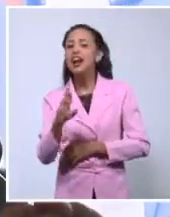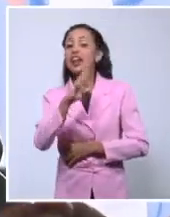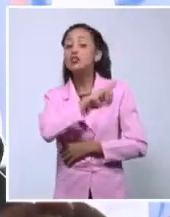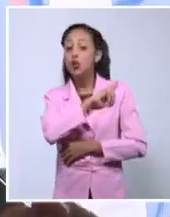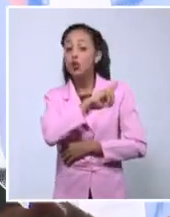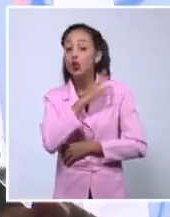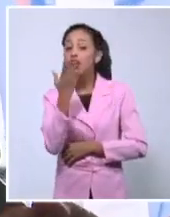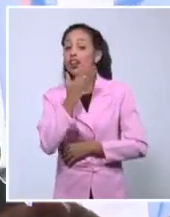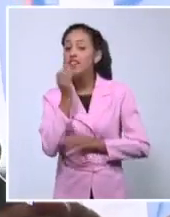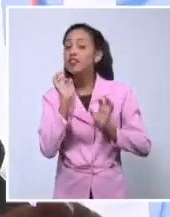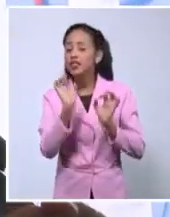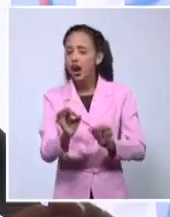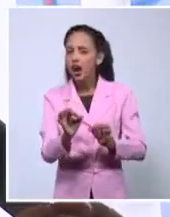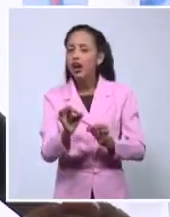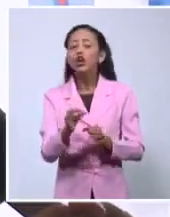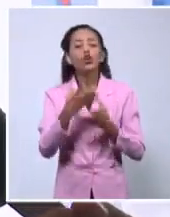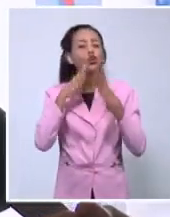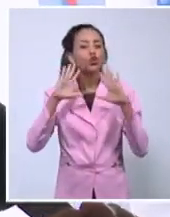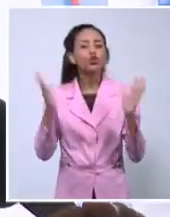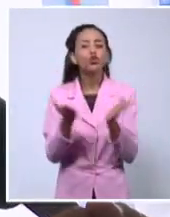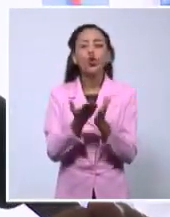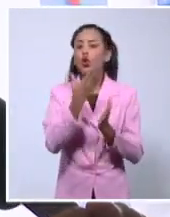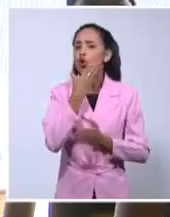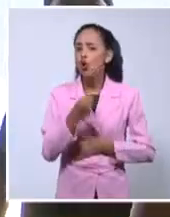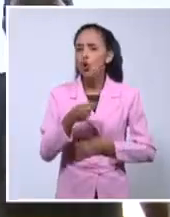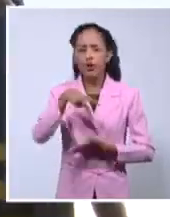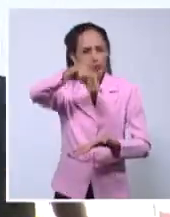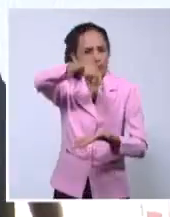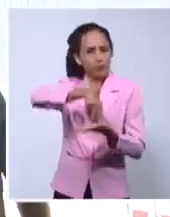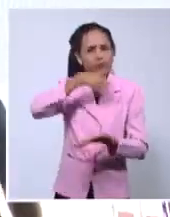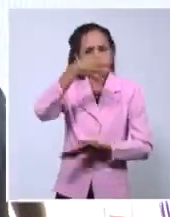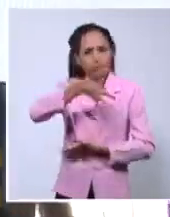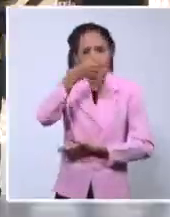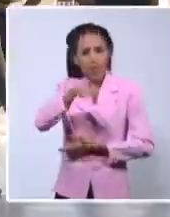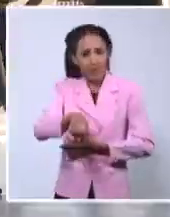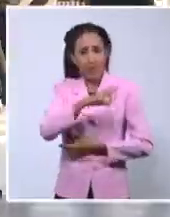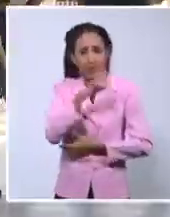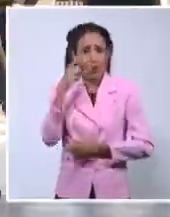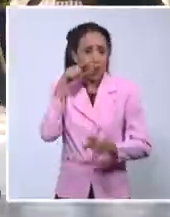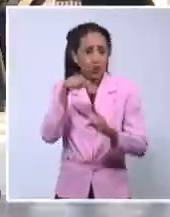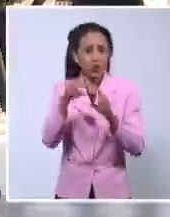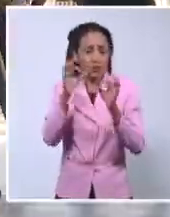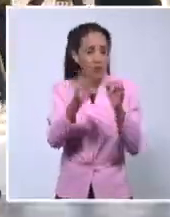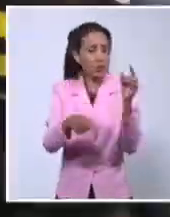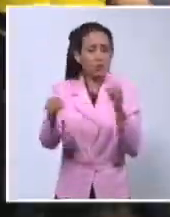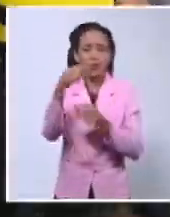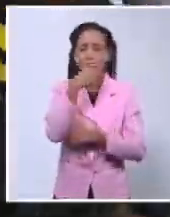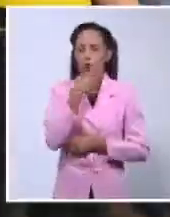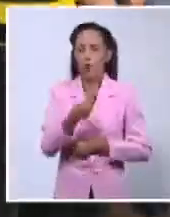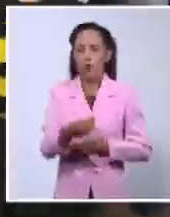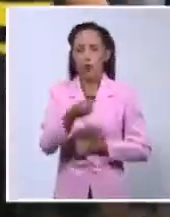espacio a todos los jóvenes, porque la revolución se hizo ante todo para los jóvenes. Marisol Ramírez, Sistema Informativo de la Televisión.